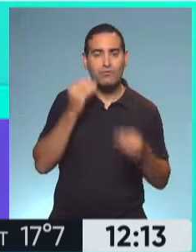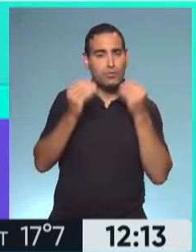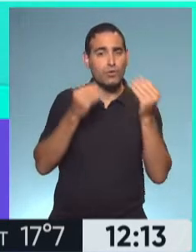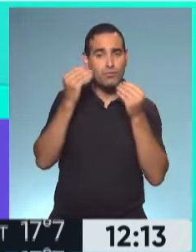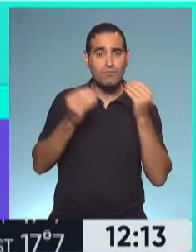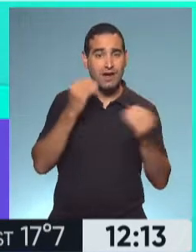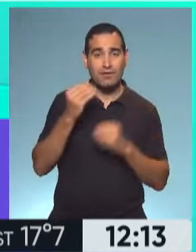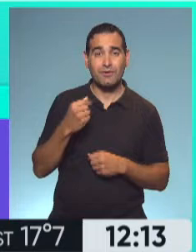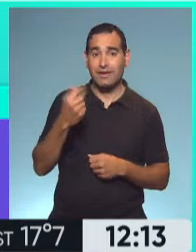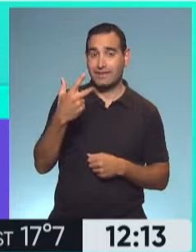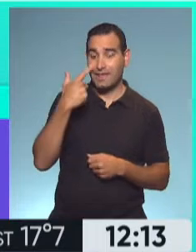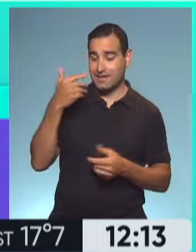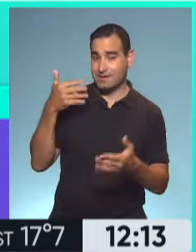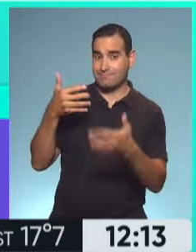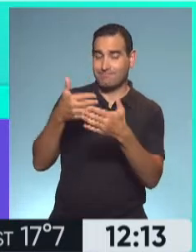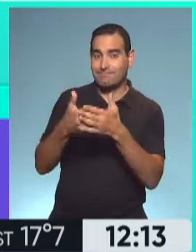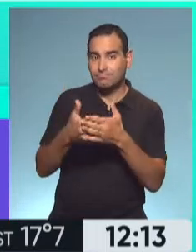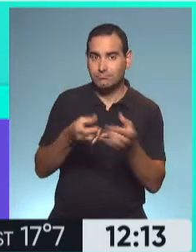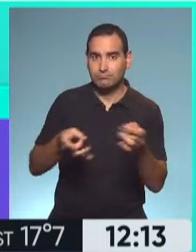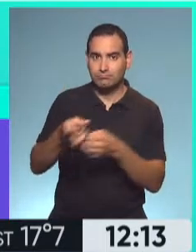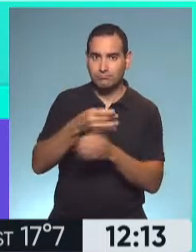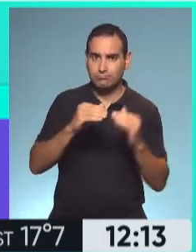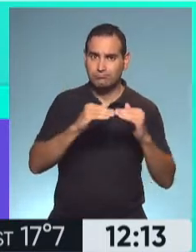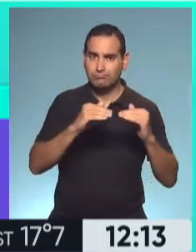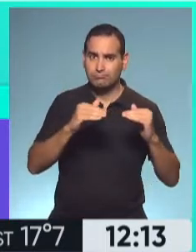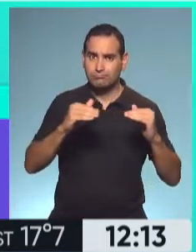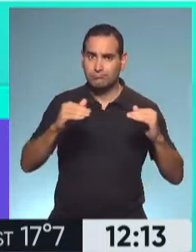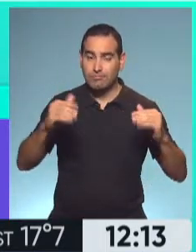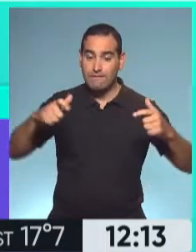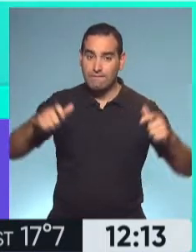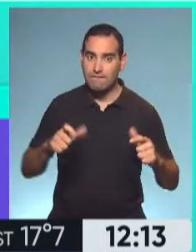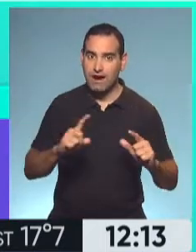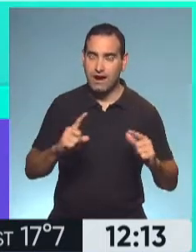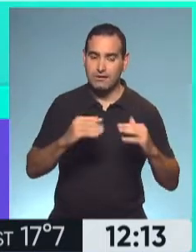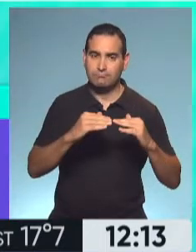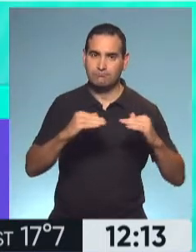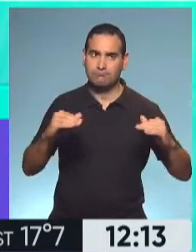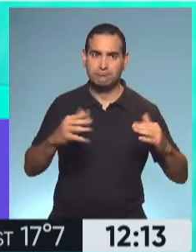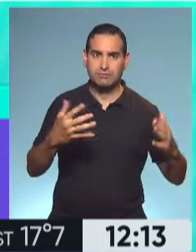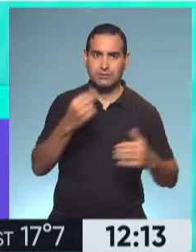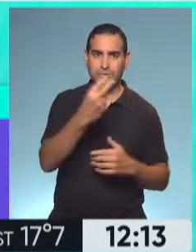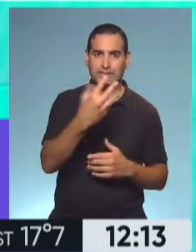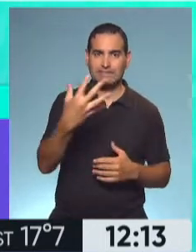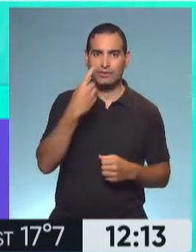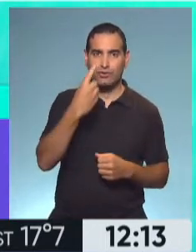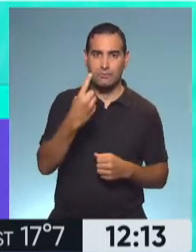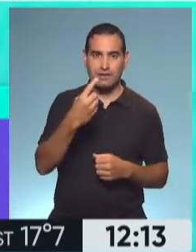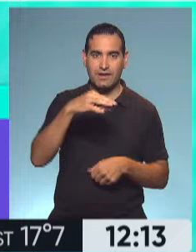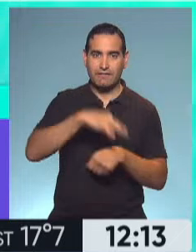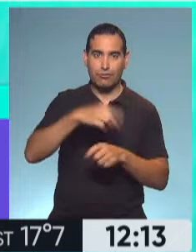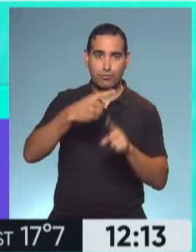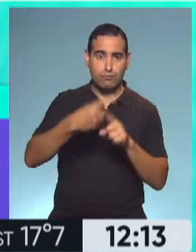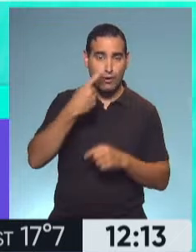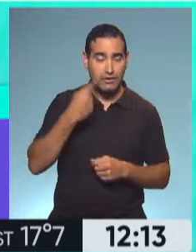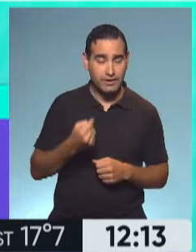preocupación que en estos últimos 3 días los casos se amesetaron en un valor de alrededor de 25.000 casos por día,